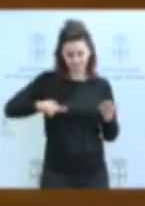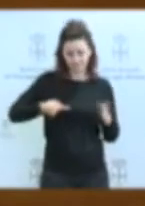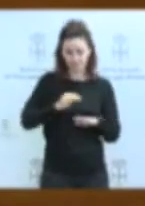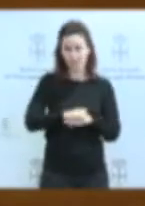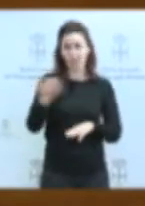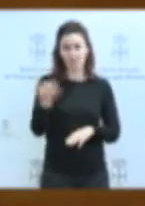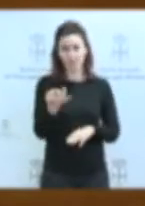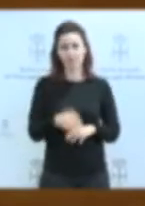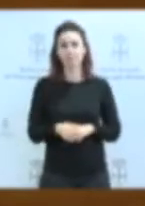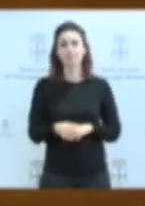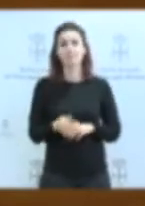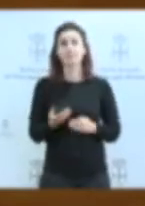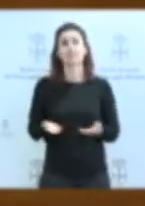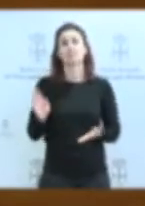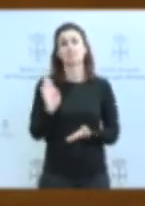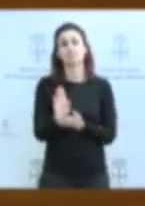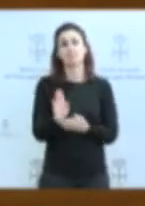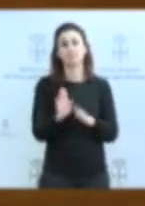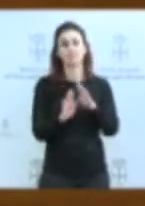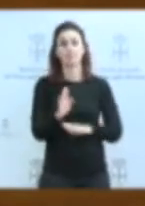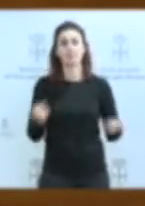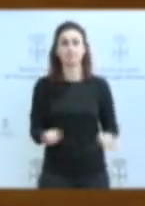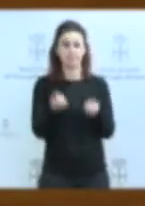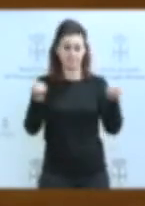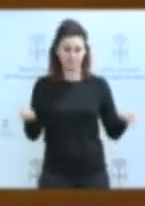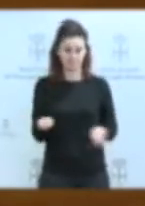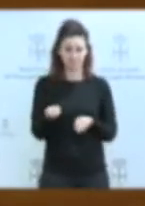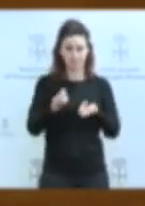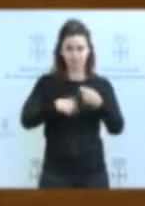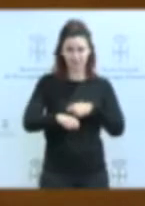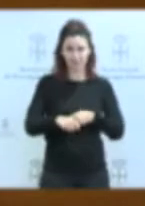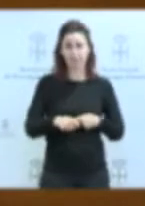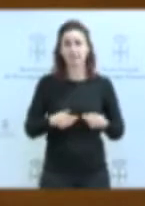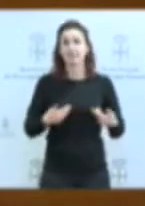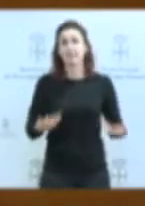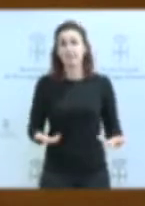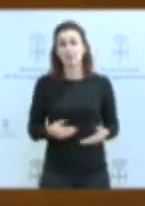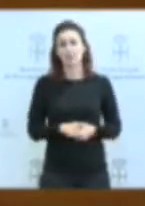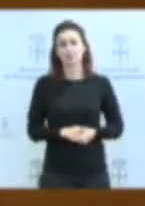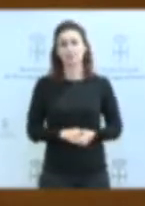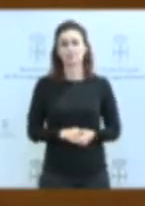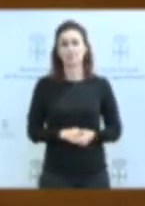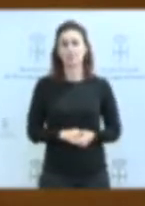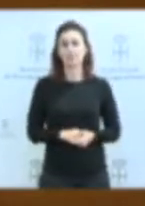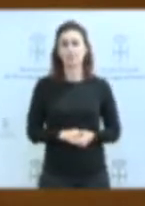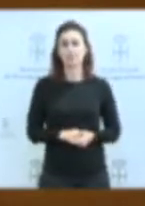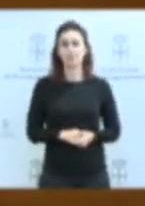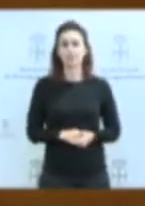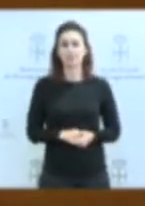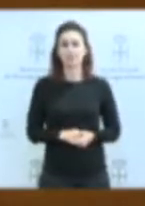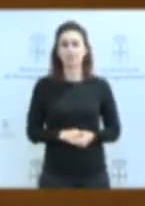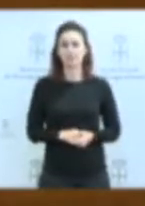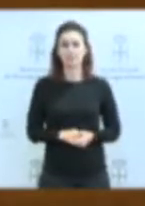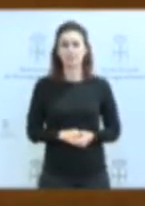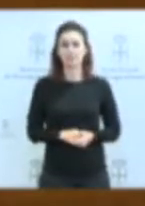de promoción. En aquellos casos donde existe con carácter previo, digamos, esa